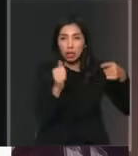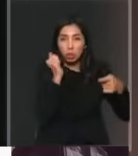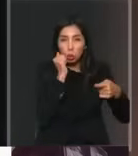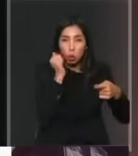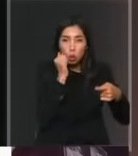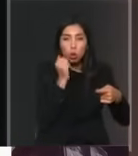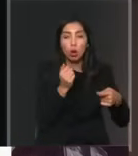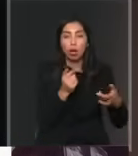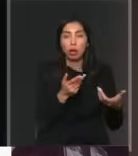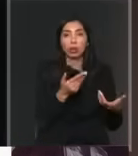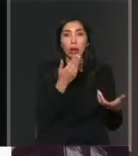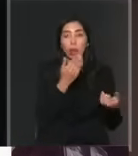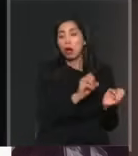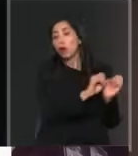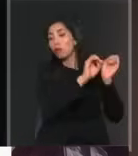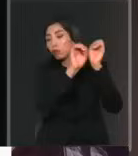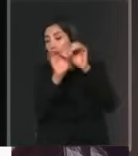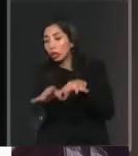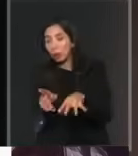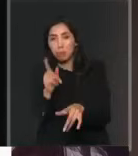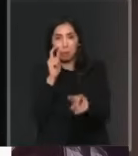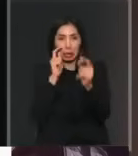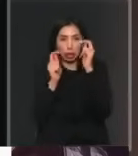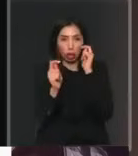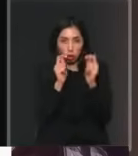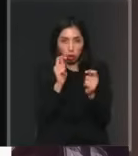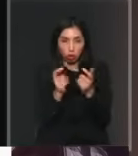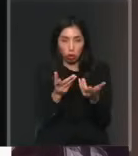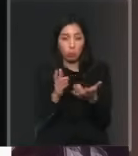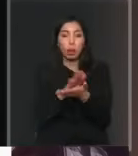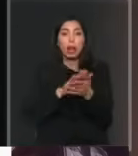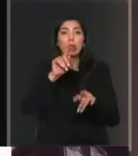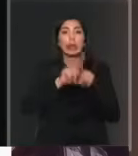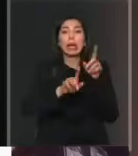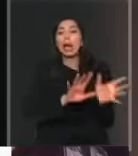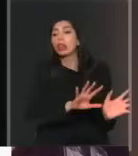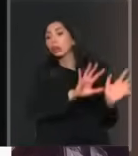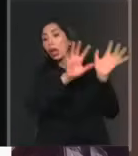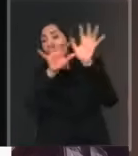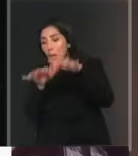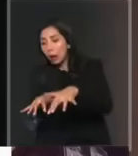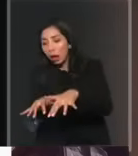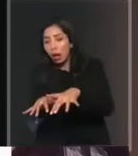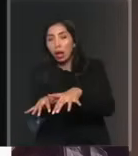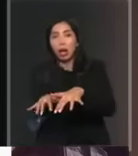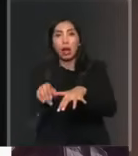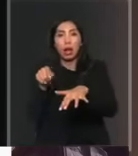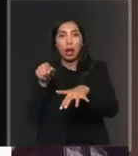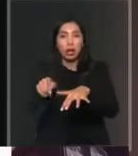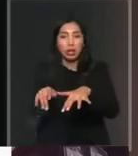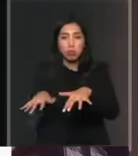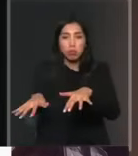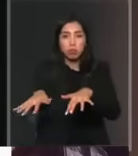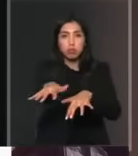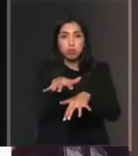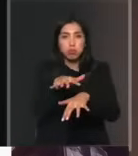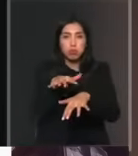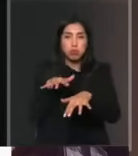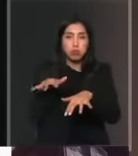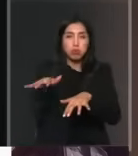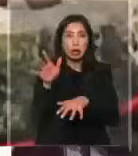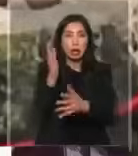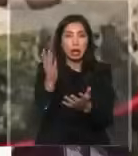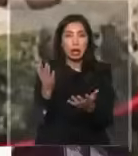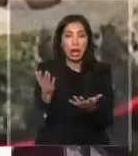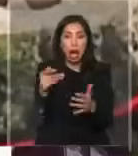material altamente combustible que al momento de ser tapado con tierra, concentra ese grado de combustión